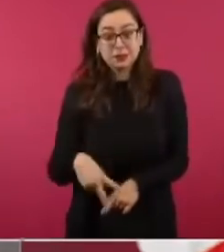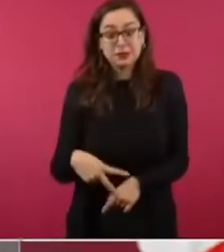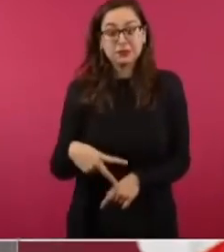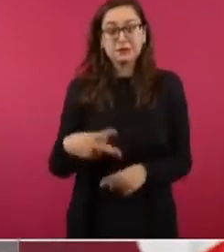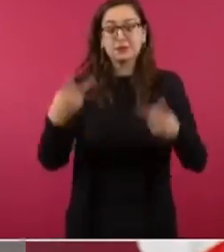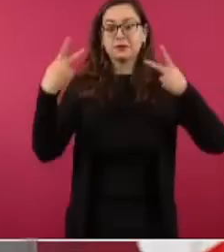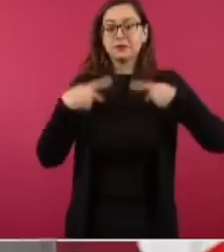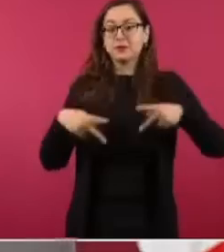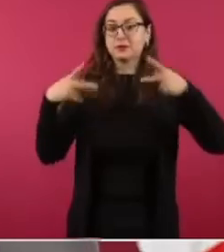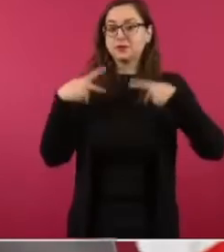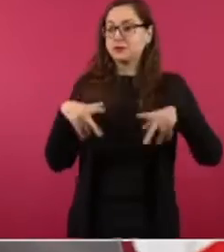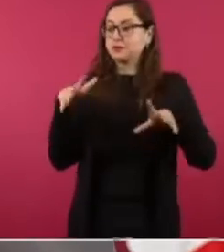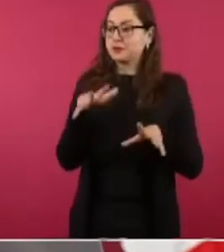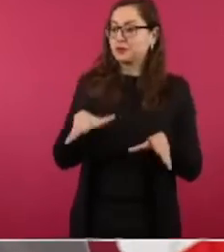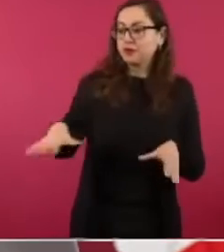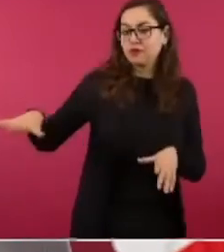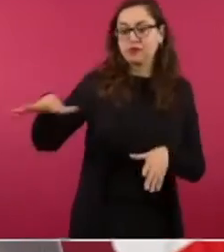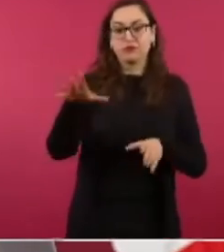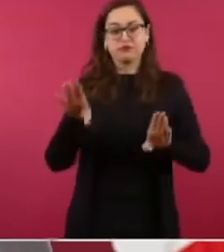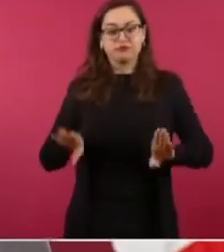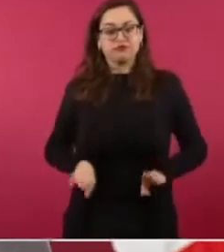más tradición